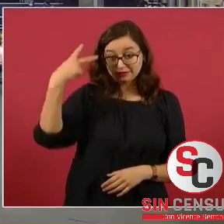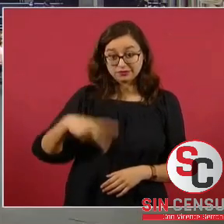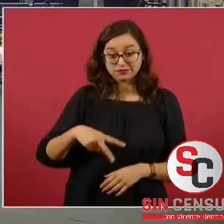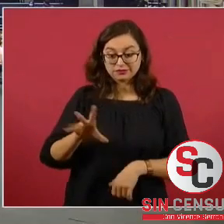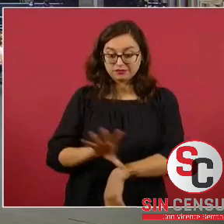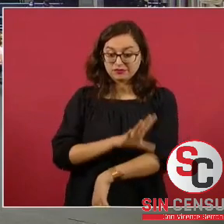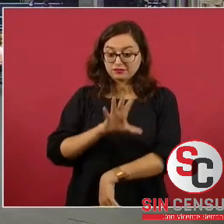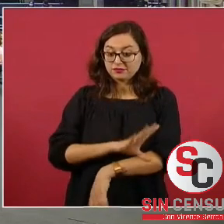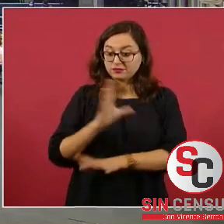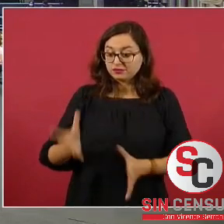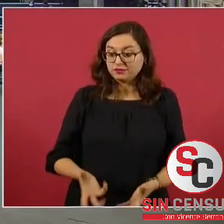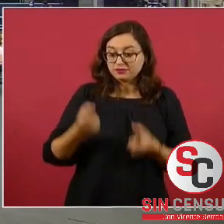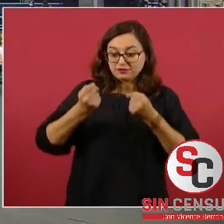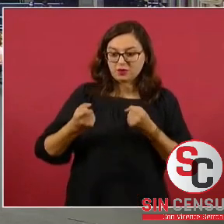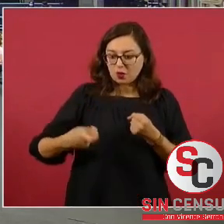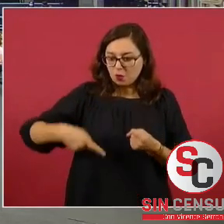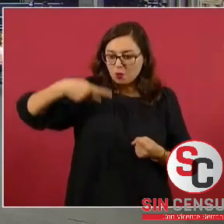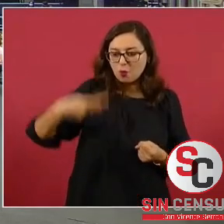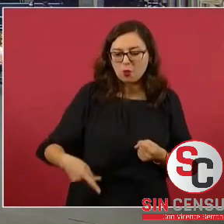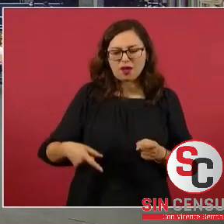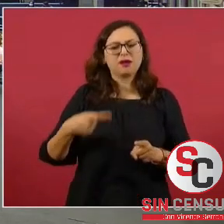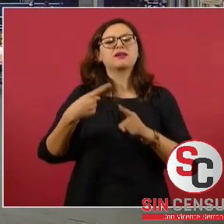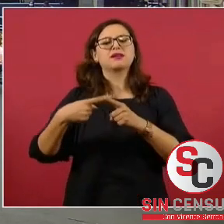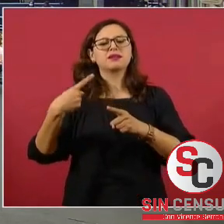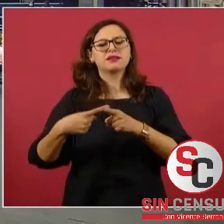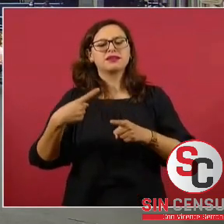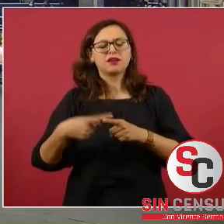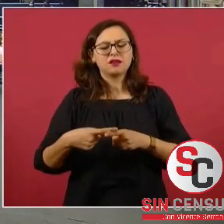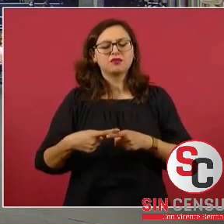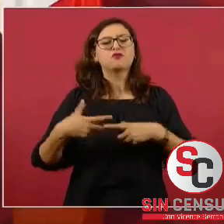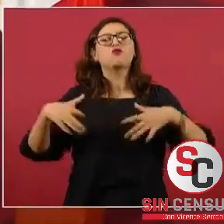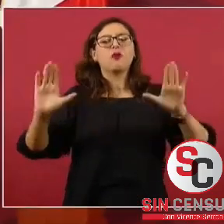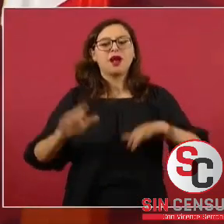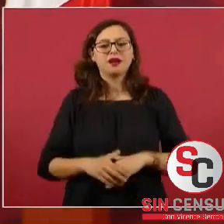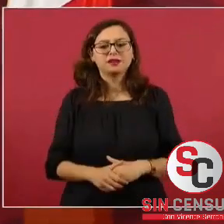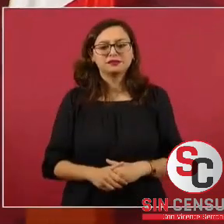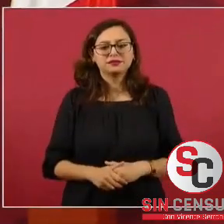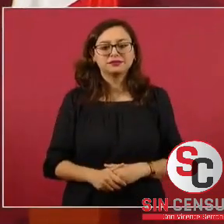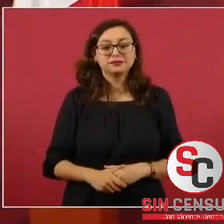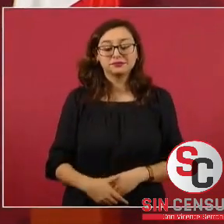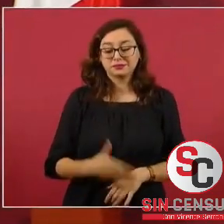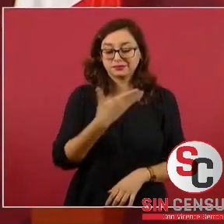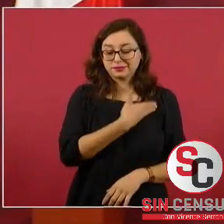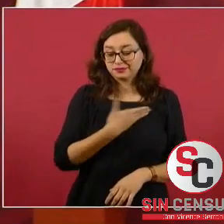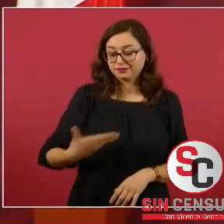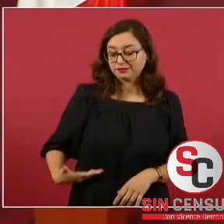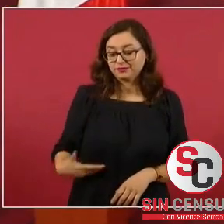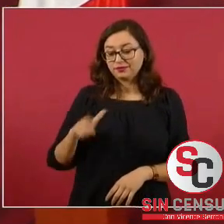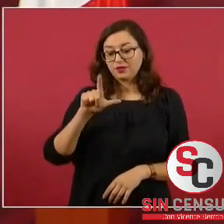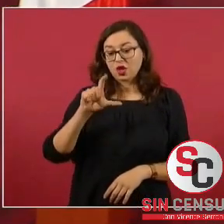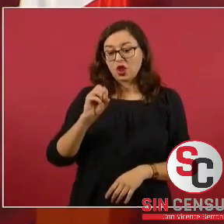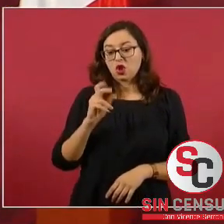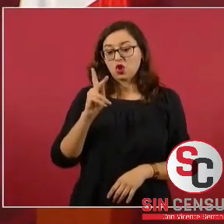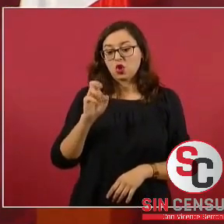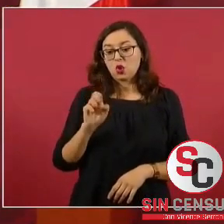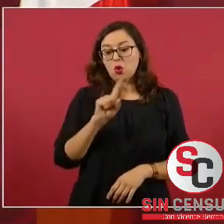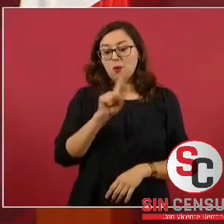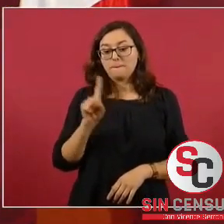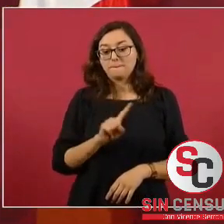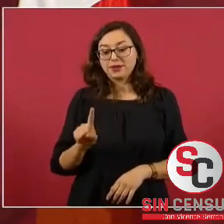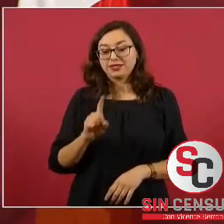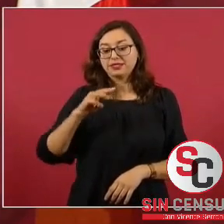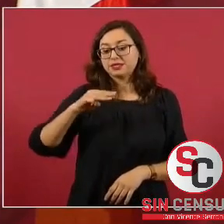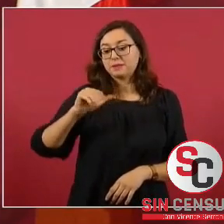en la época del presidente López Mateos, y el secretario de